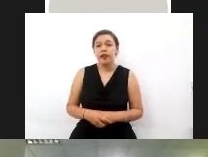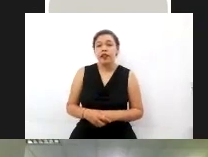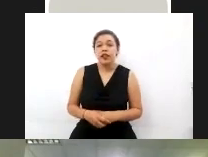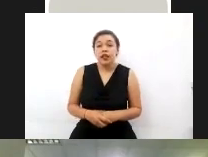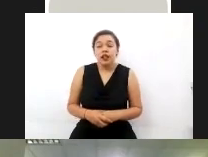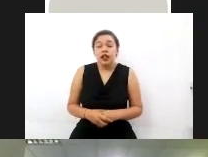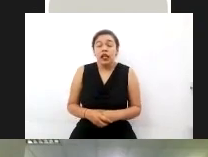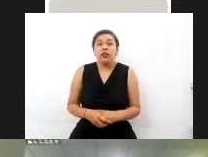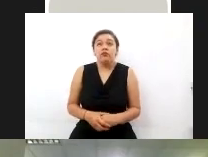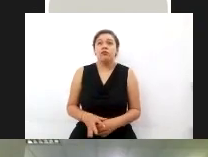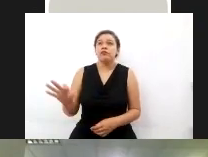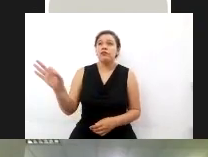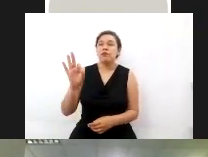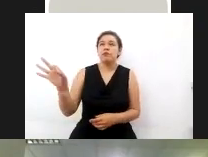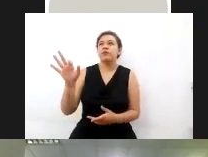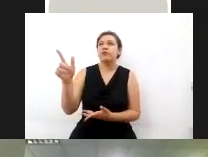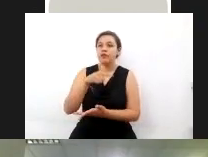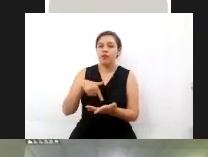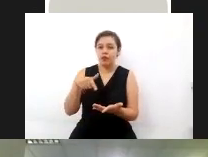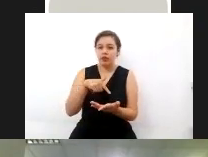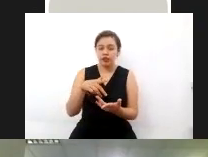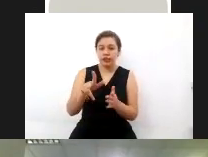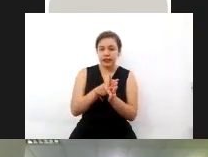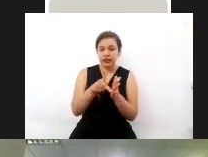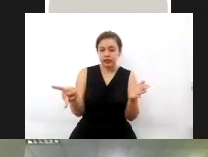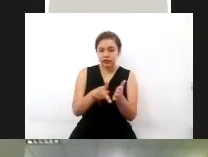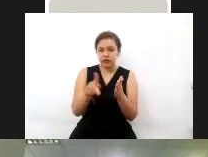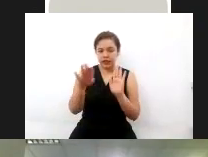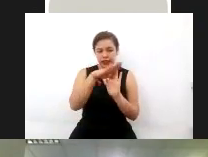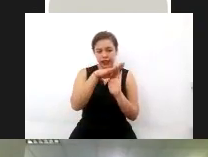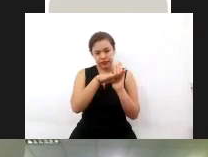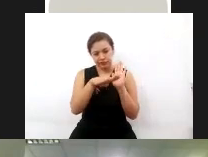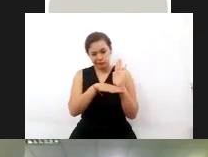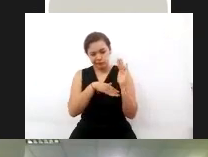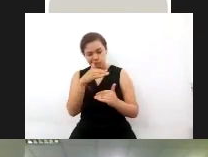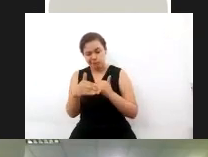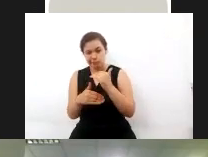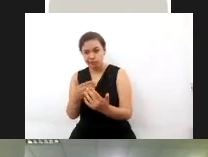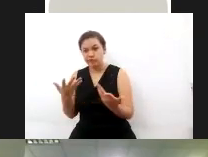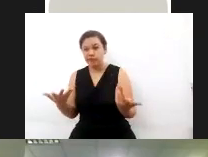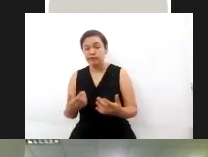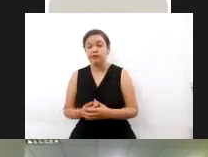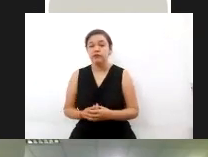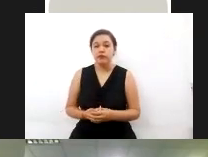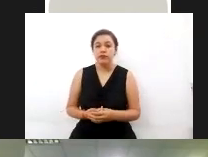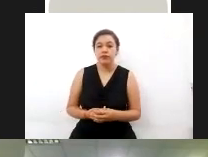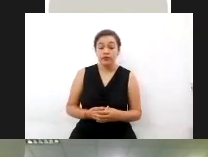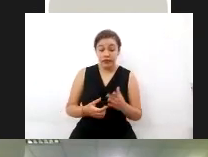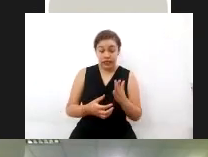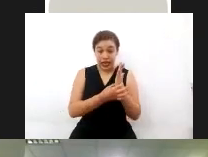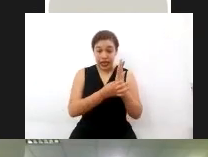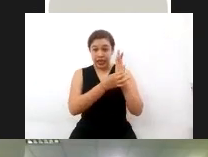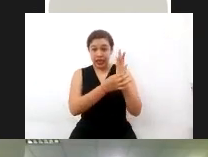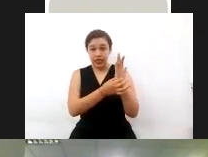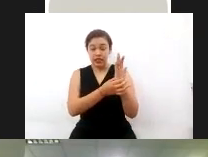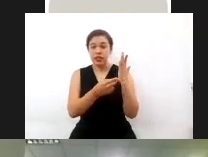en algunas partes de la Gaceta y de todos los lineamientos y protocolos, nos indica que si se va a